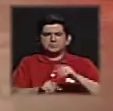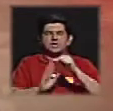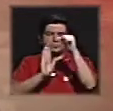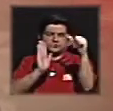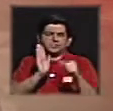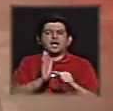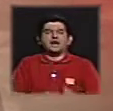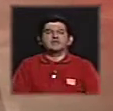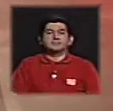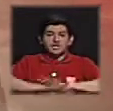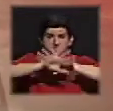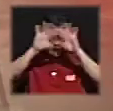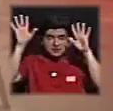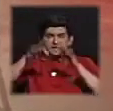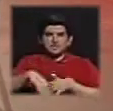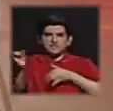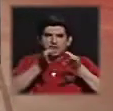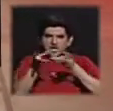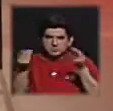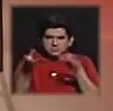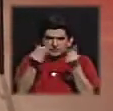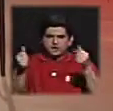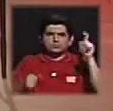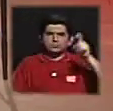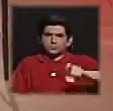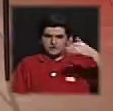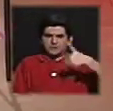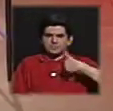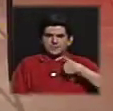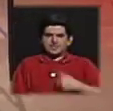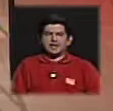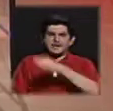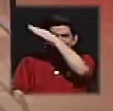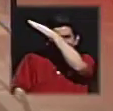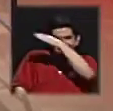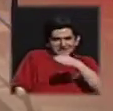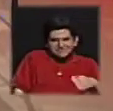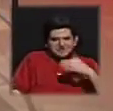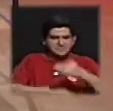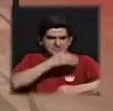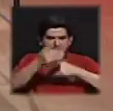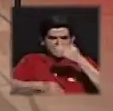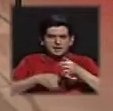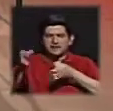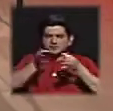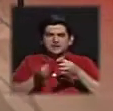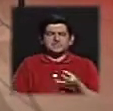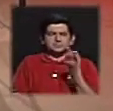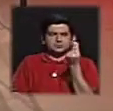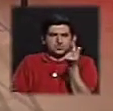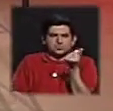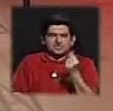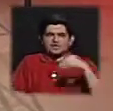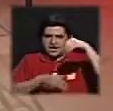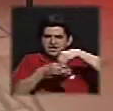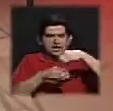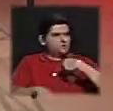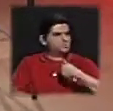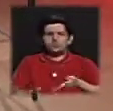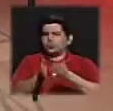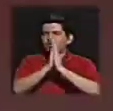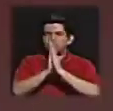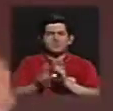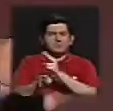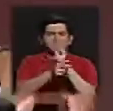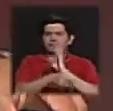actas, que la transparencia y la rendición de cuentas tenía que ser transversal en el proceso de los fondos de Fonatel. Yo no debería irle a pedir a la